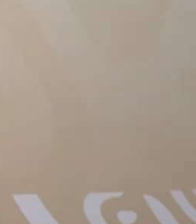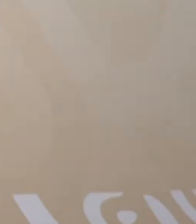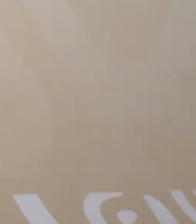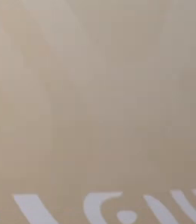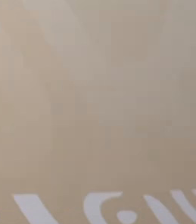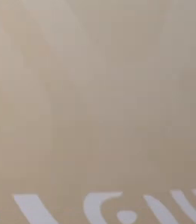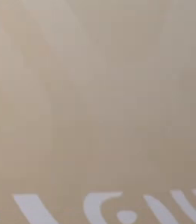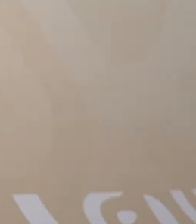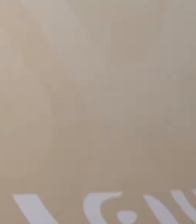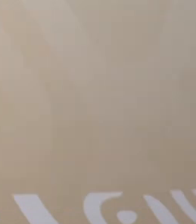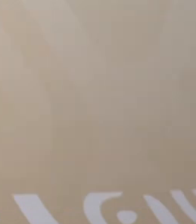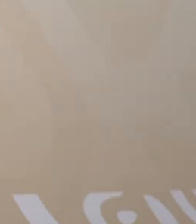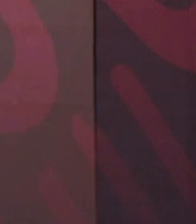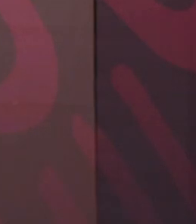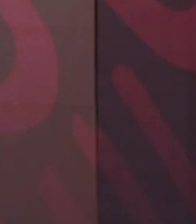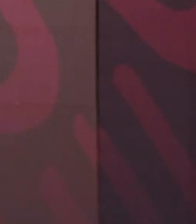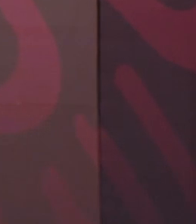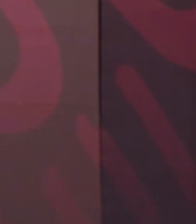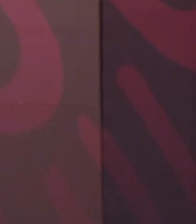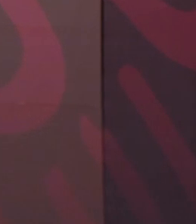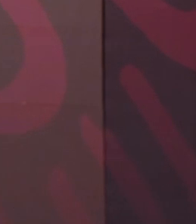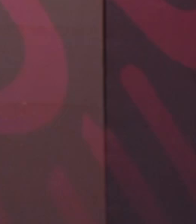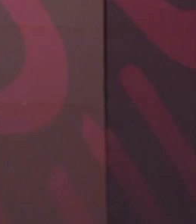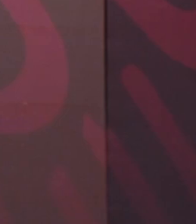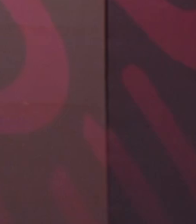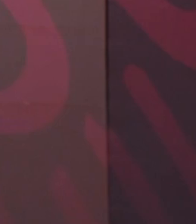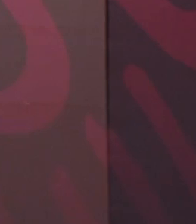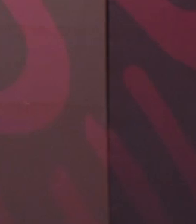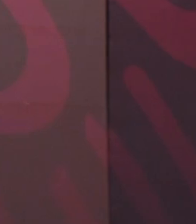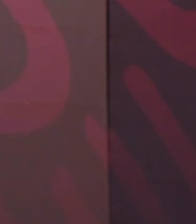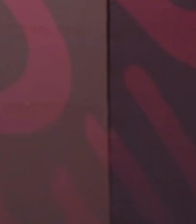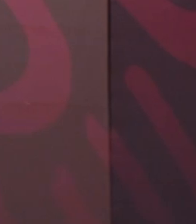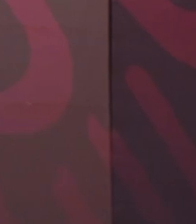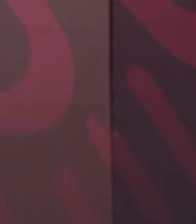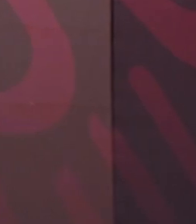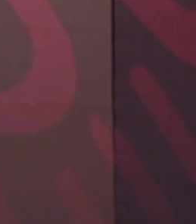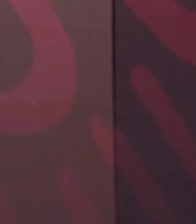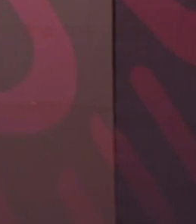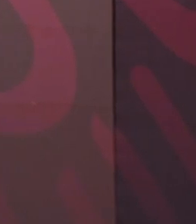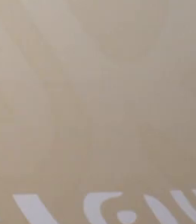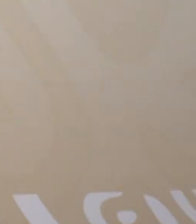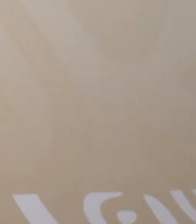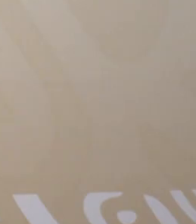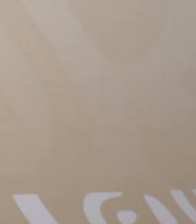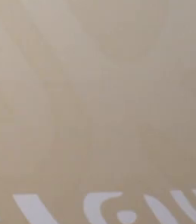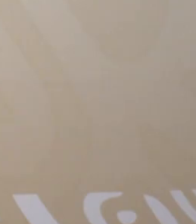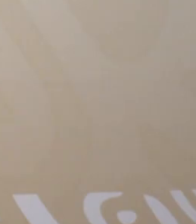para buscar el beneficio del pueblo.